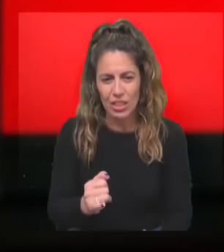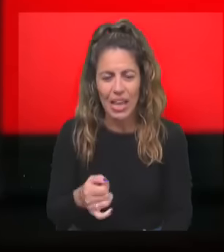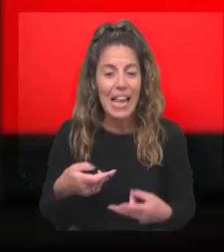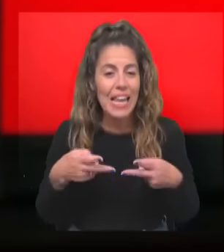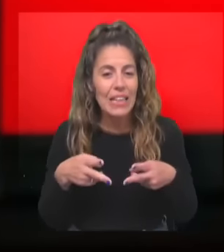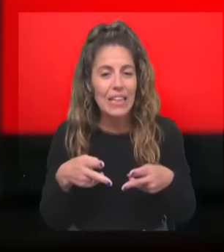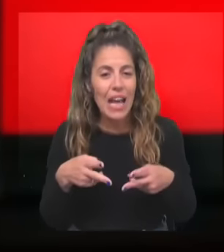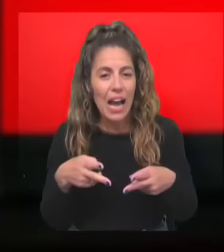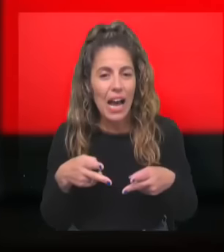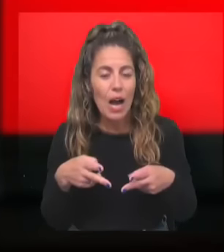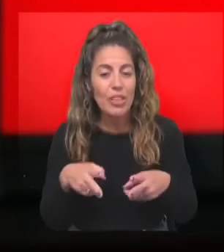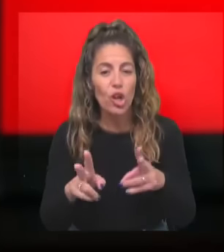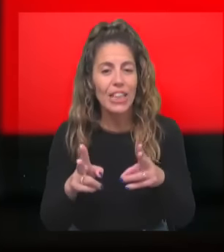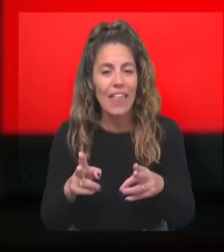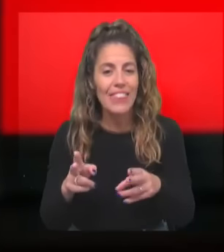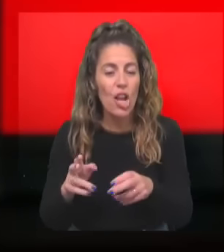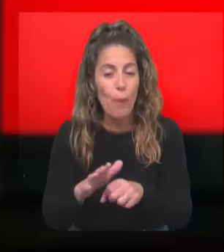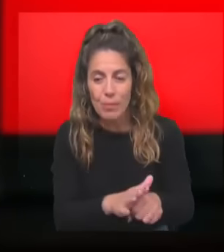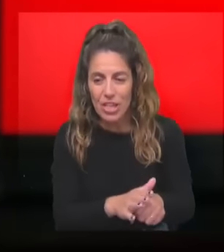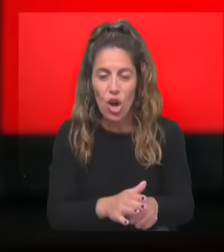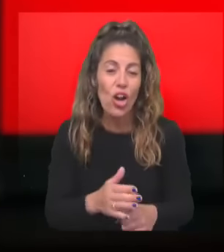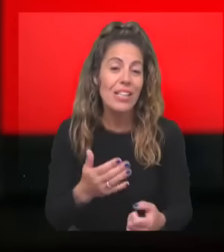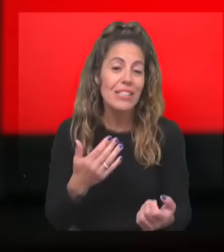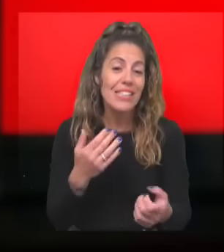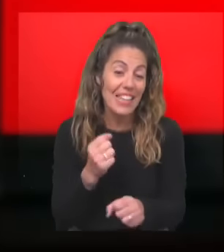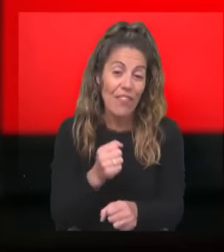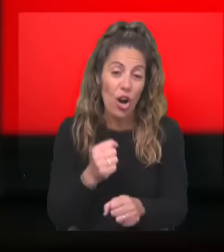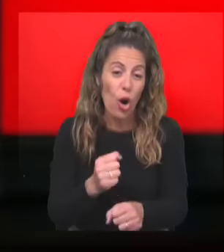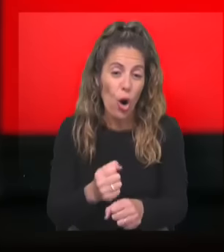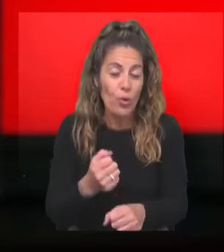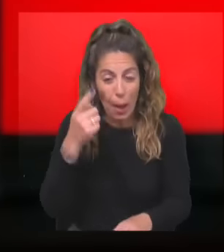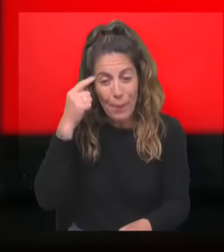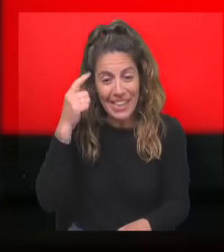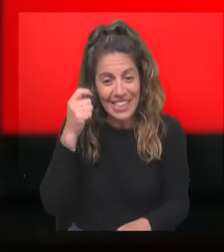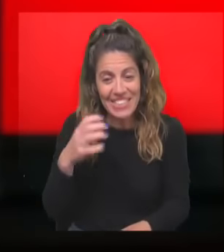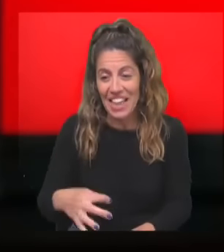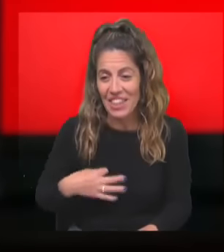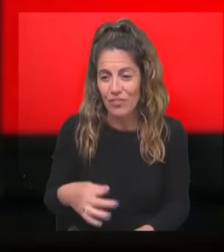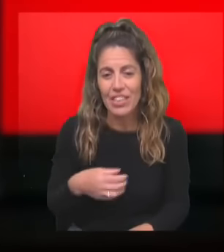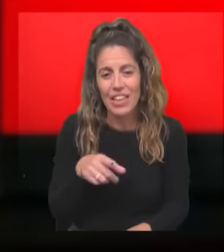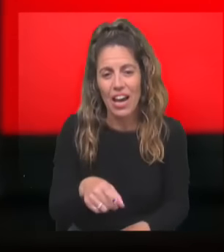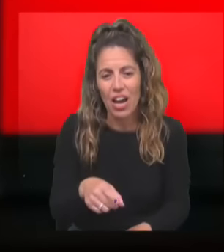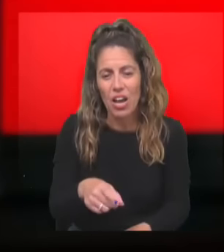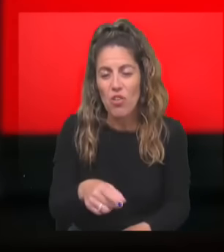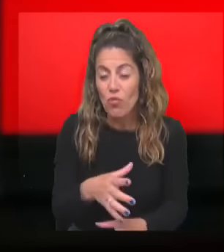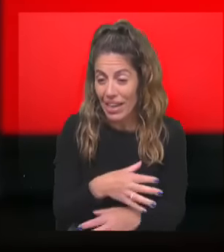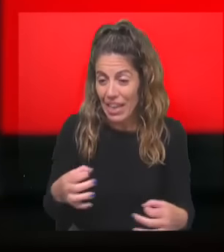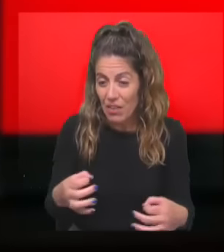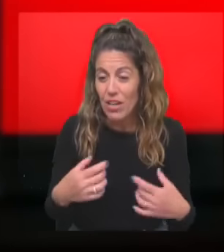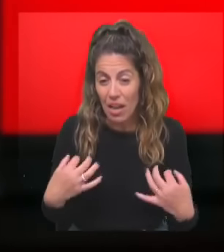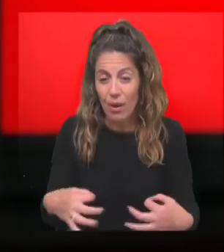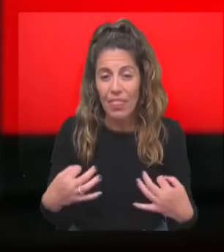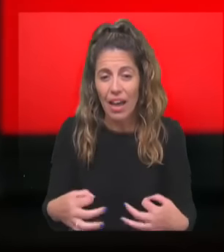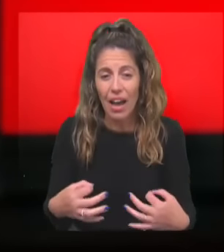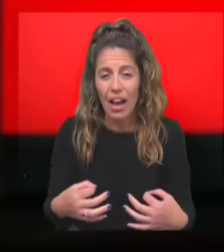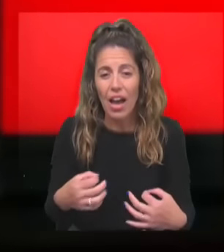sí. Y trabajó una experiencia de vida, una convivencia que fue increíble en la Charqueada, un verano, como un intento de hacer